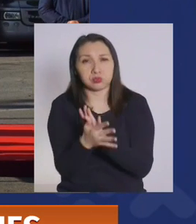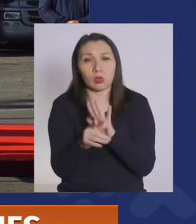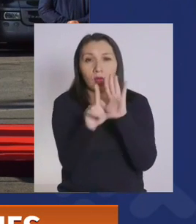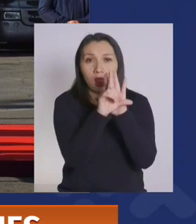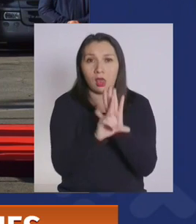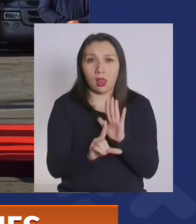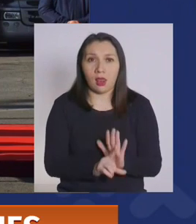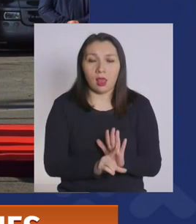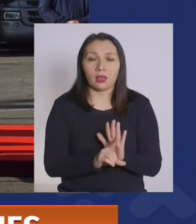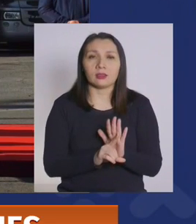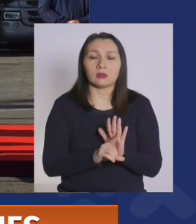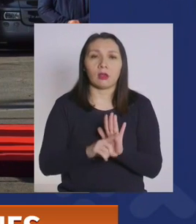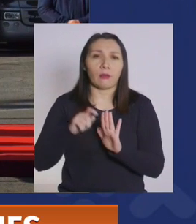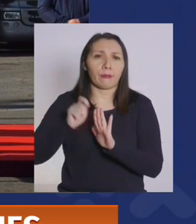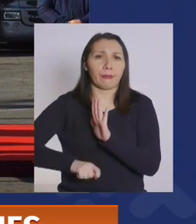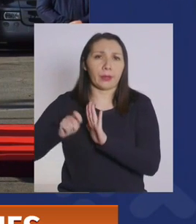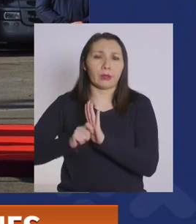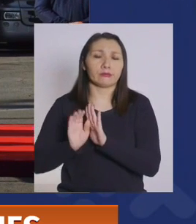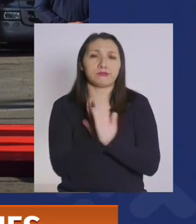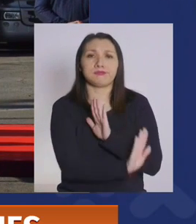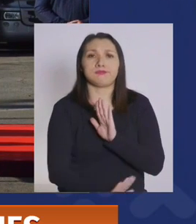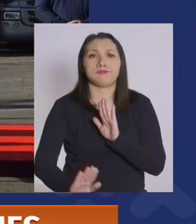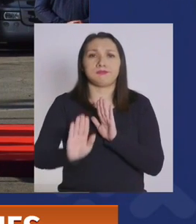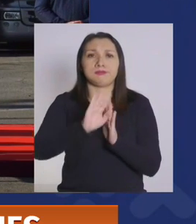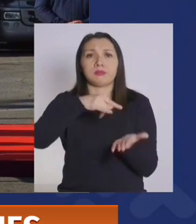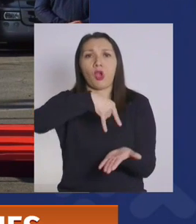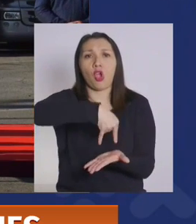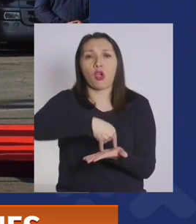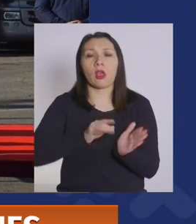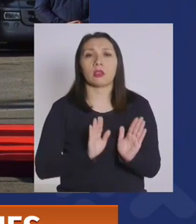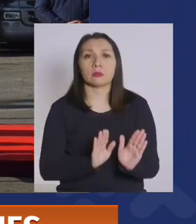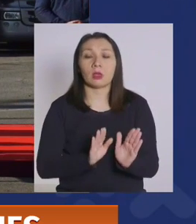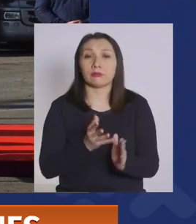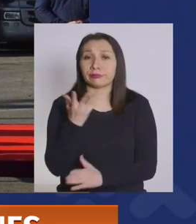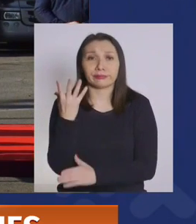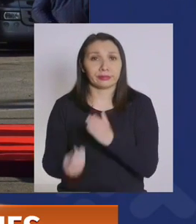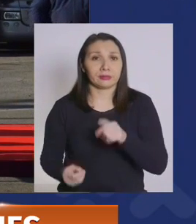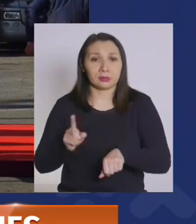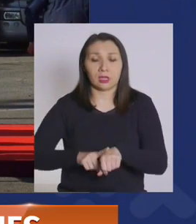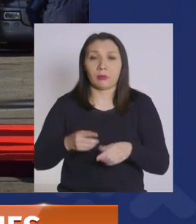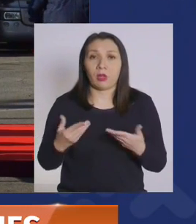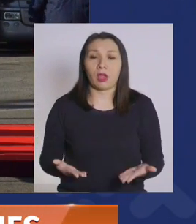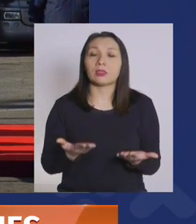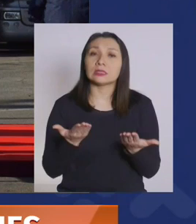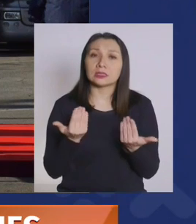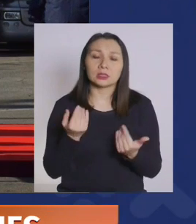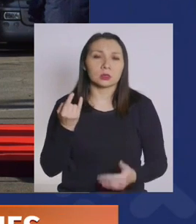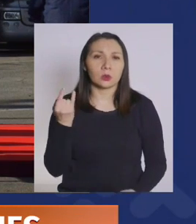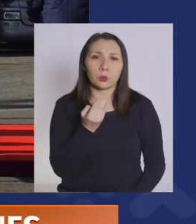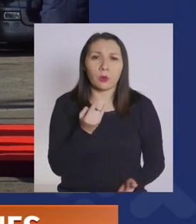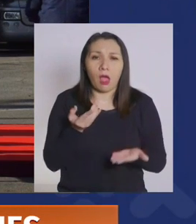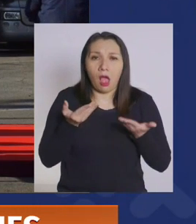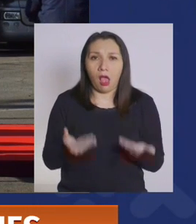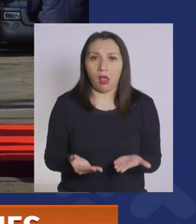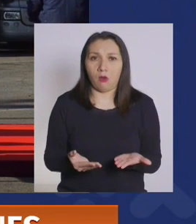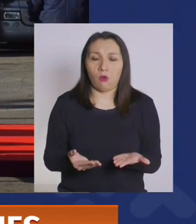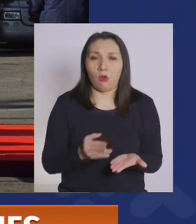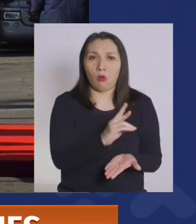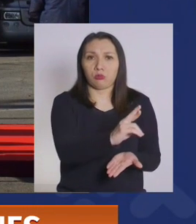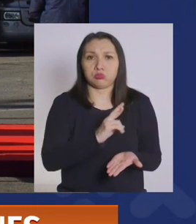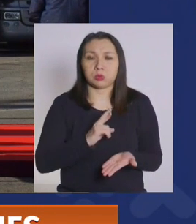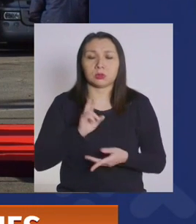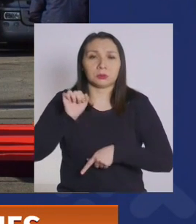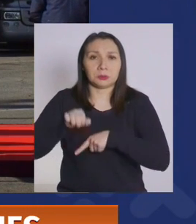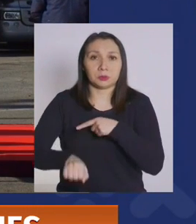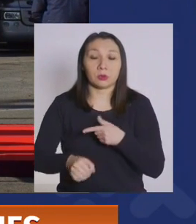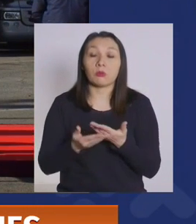llevan meses en el Congreso y se acabó el tiempo. Las necesitamos ahora. Por eso